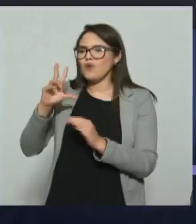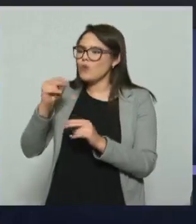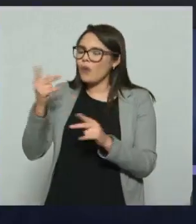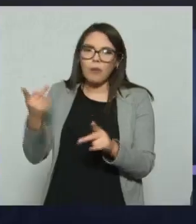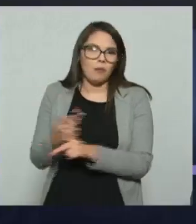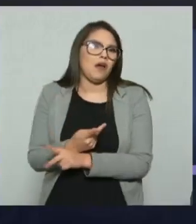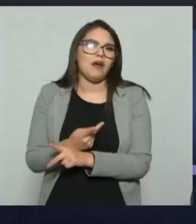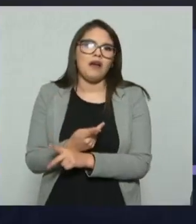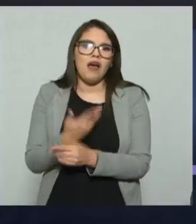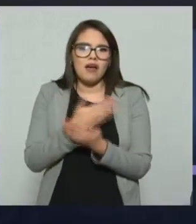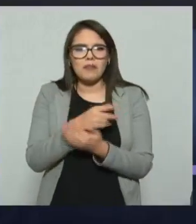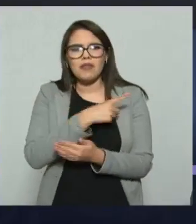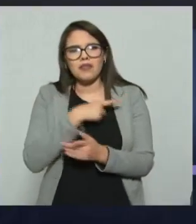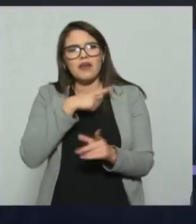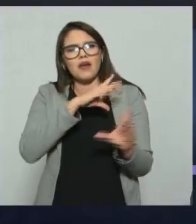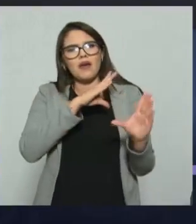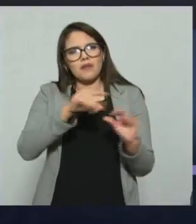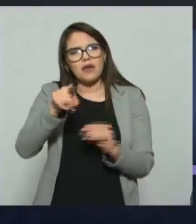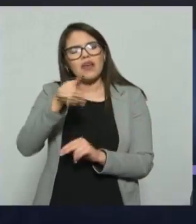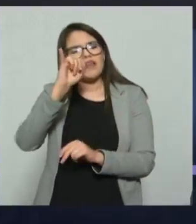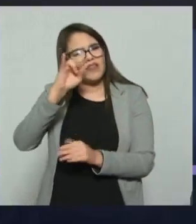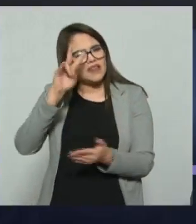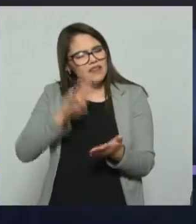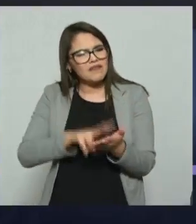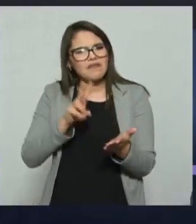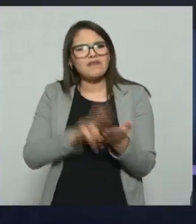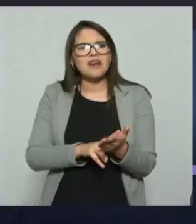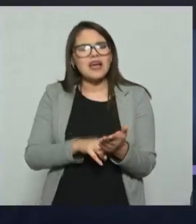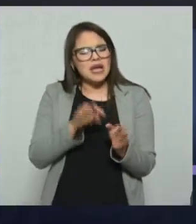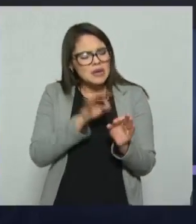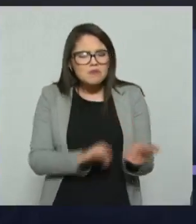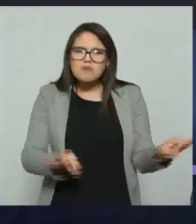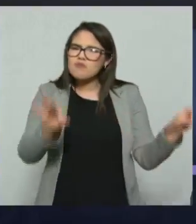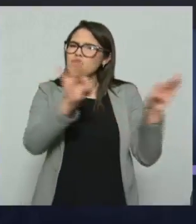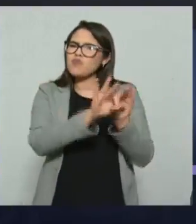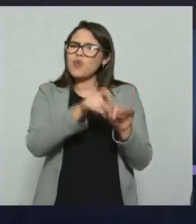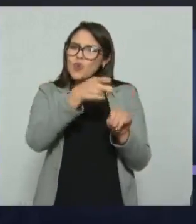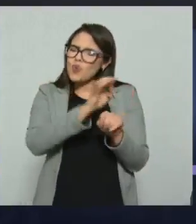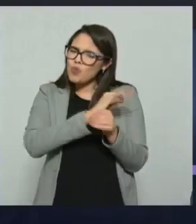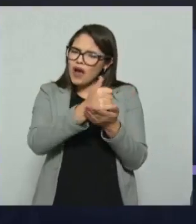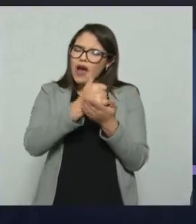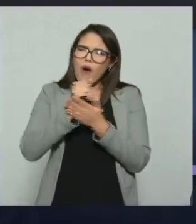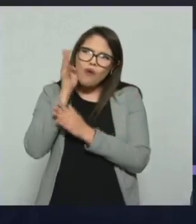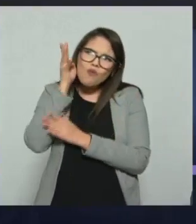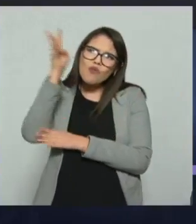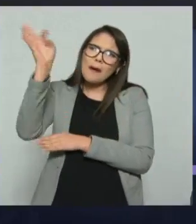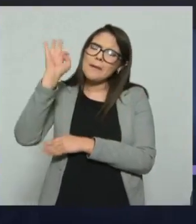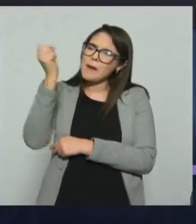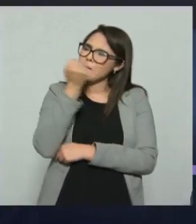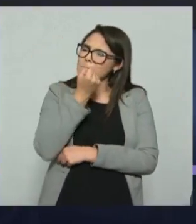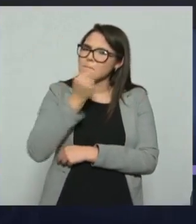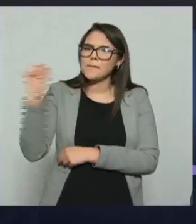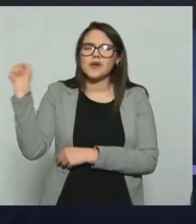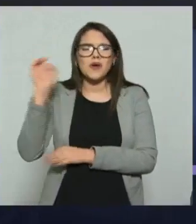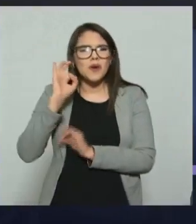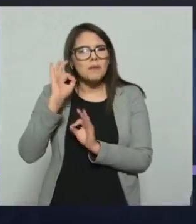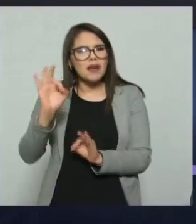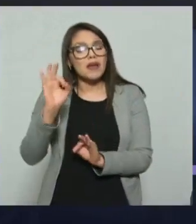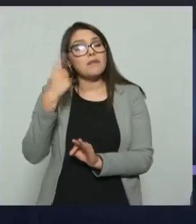cuenta lo valiosos que son, lo importantes que son, el gran futuro y presente que tienen, pero